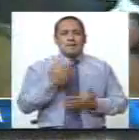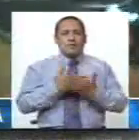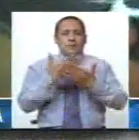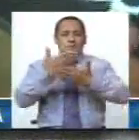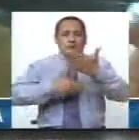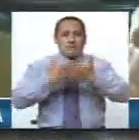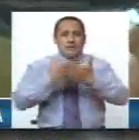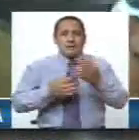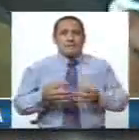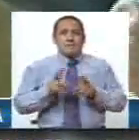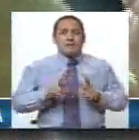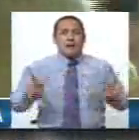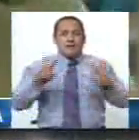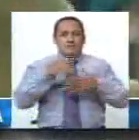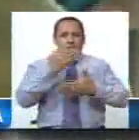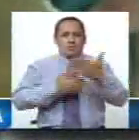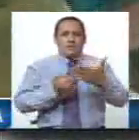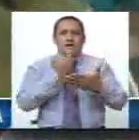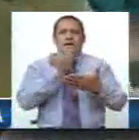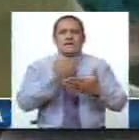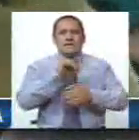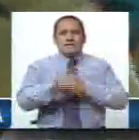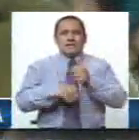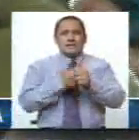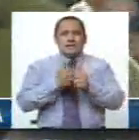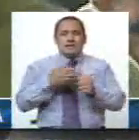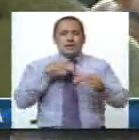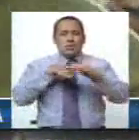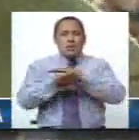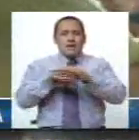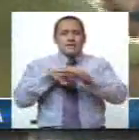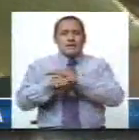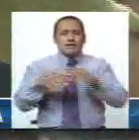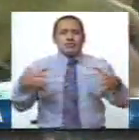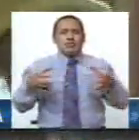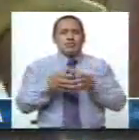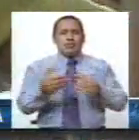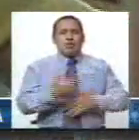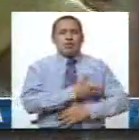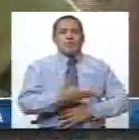posesión que validaría estos nexos estaría archivada en la sede de